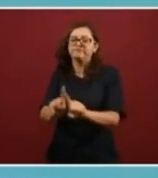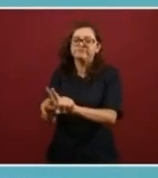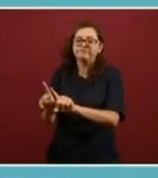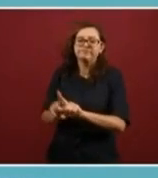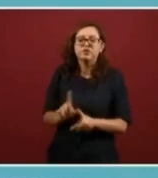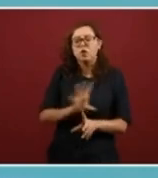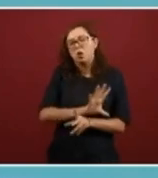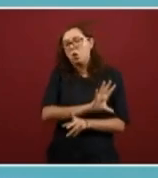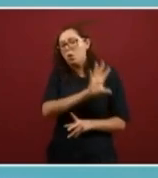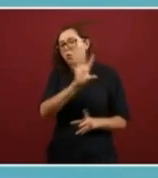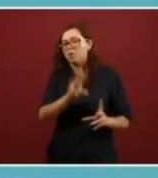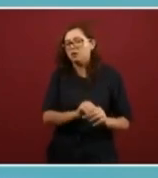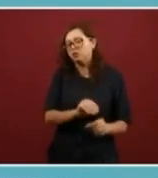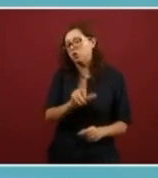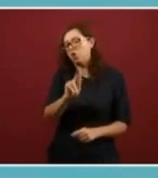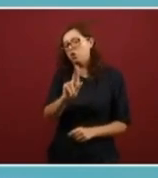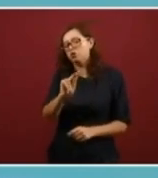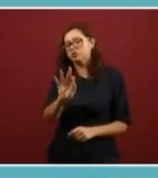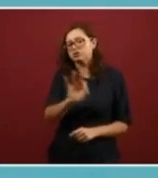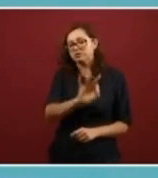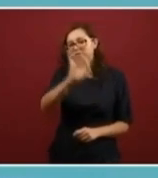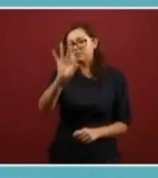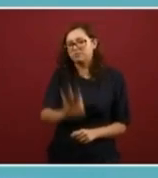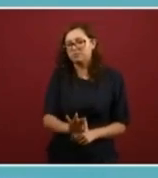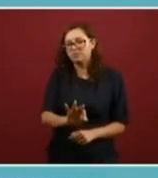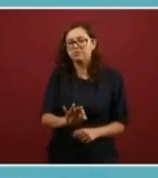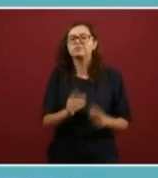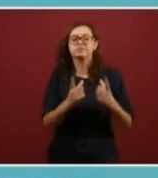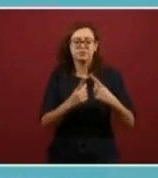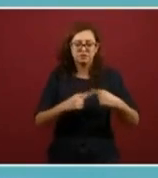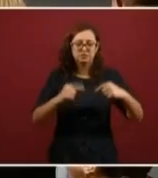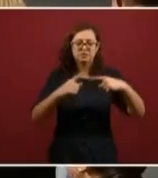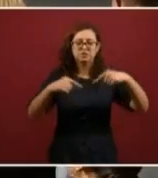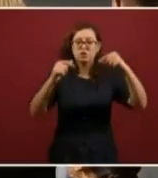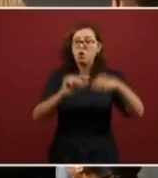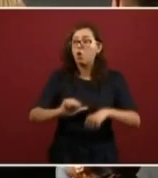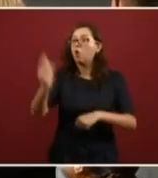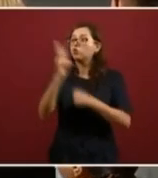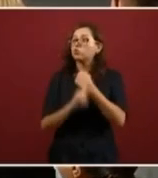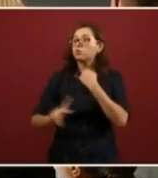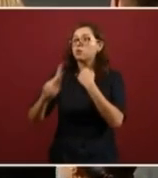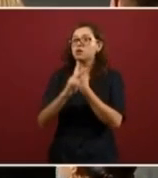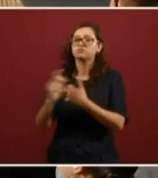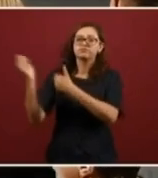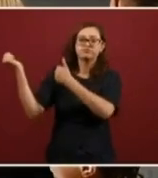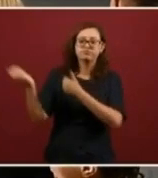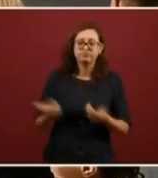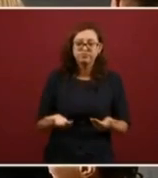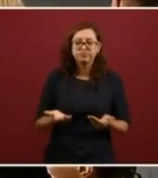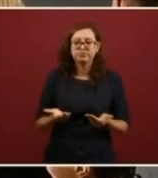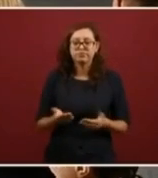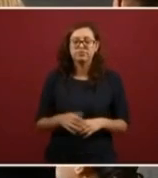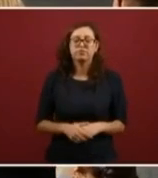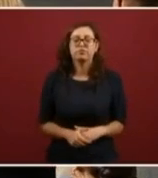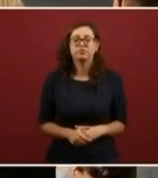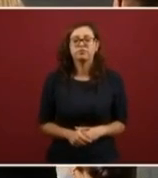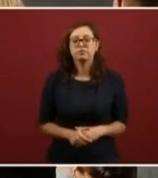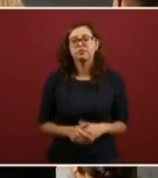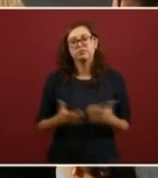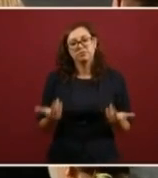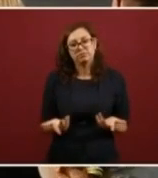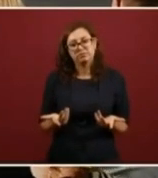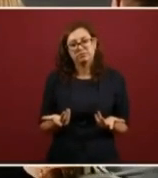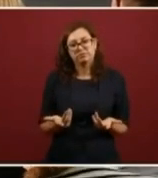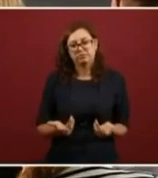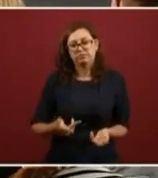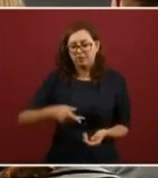el 80% es de trigo importado. Allí lo que necesitamos es elevar